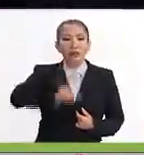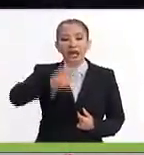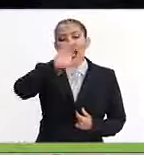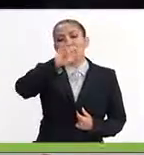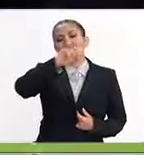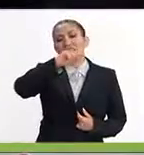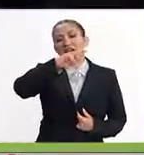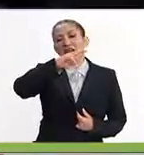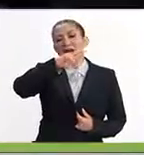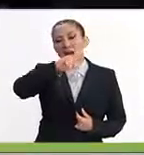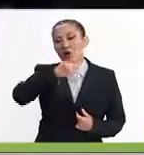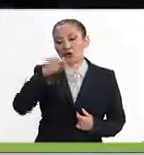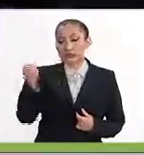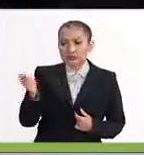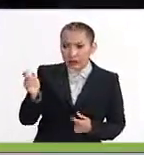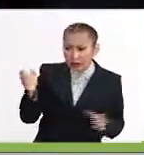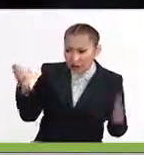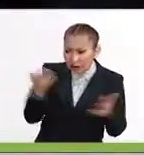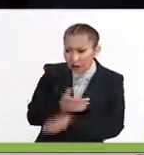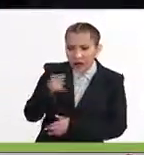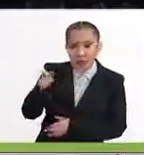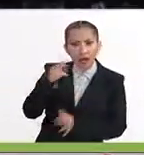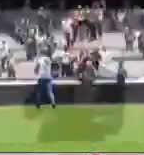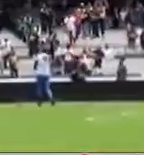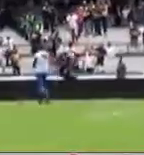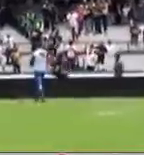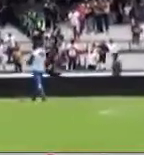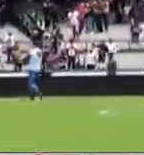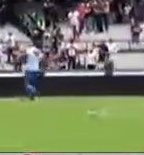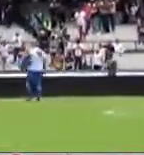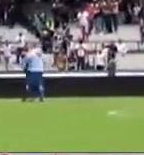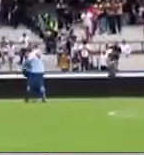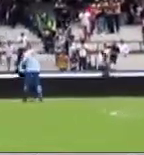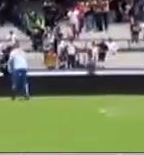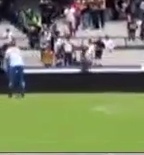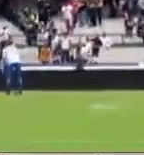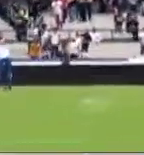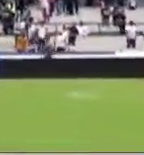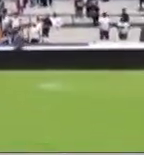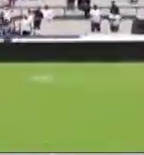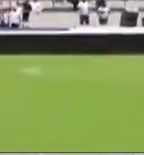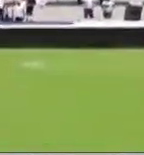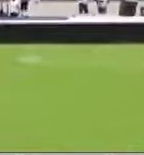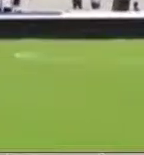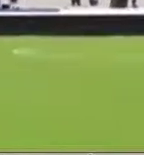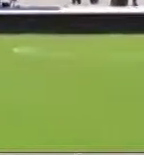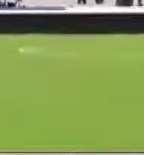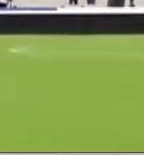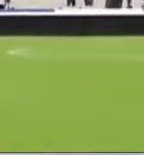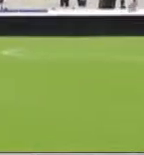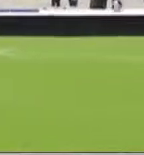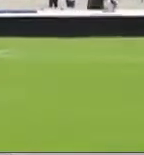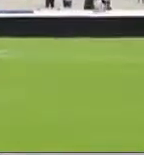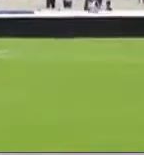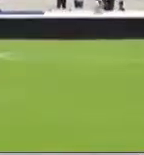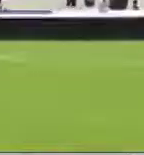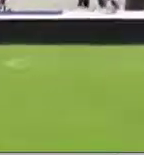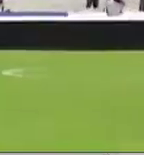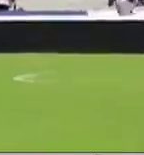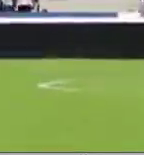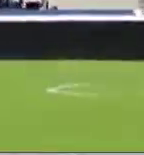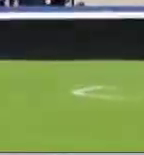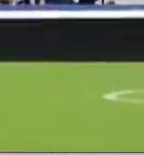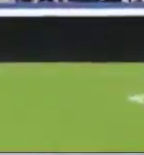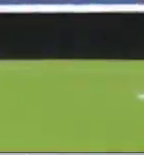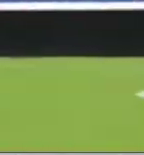canterano. Y bueno, pues esto dejando entrever, pareciera que es la despedida de Picolín Palacios, que no va a regresar con el equipo de